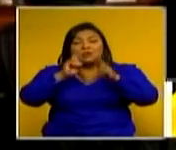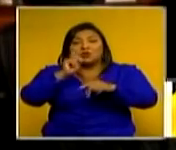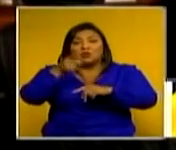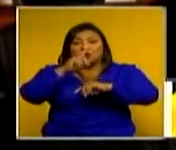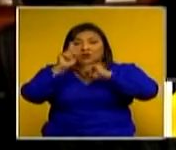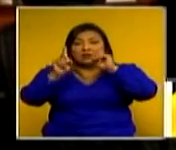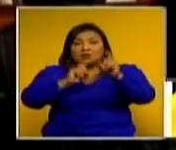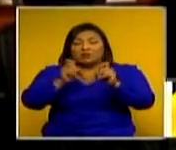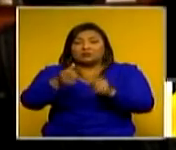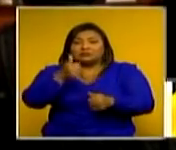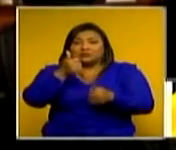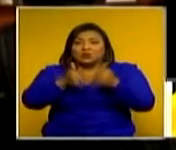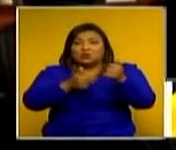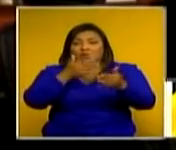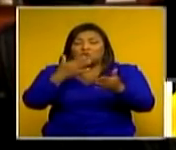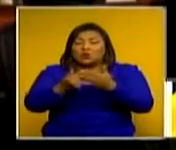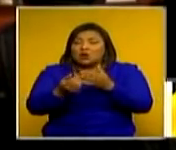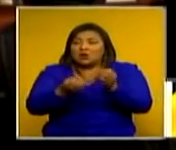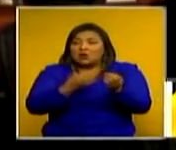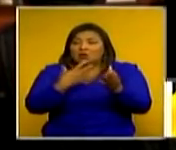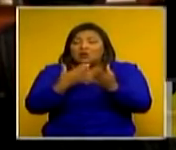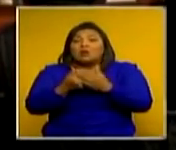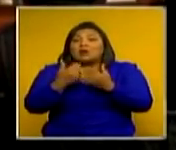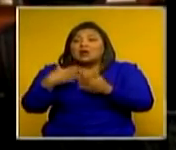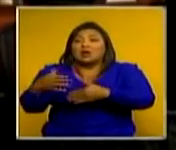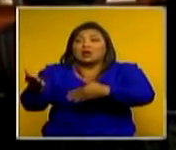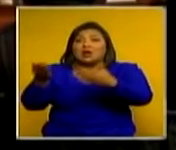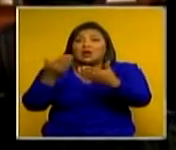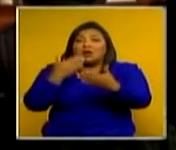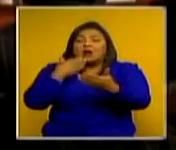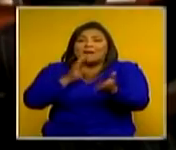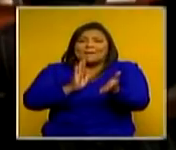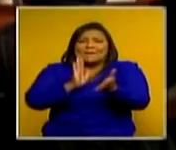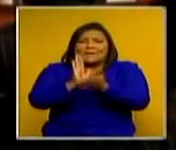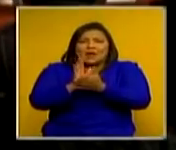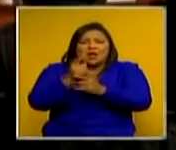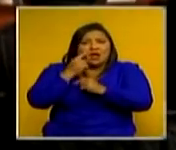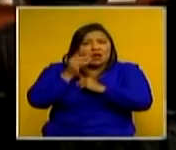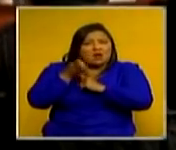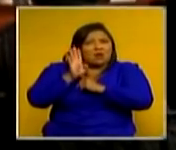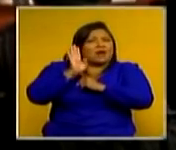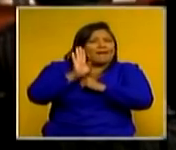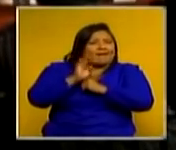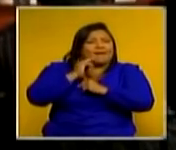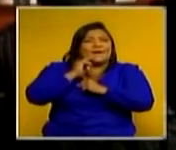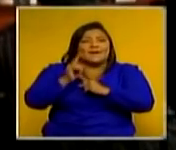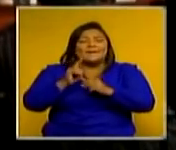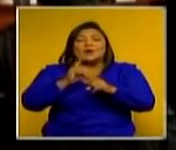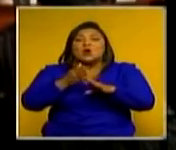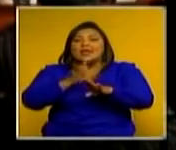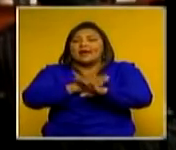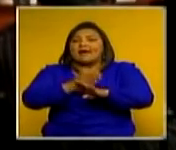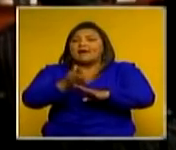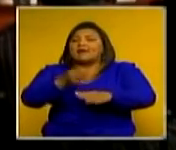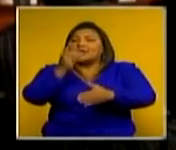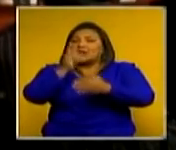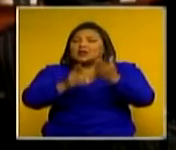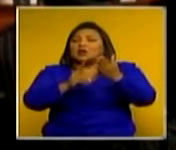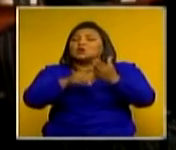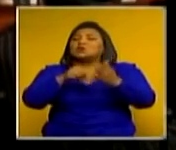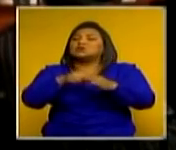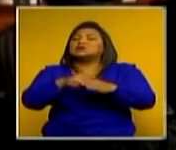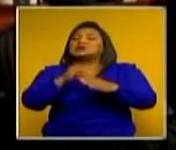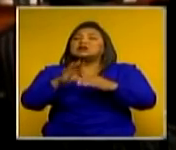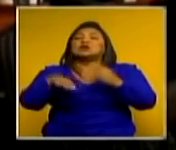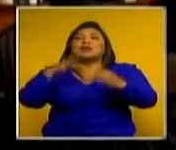preguntas en las cuales indicaba que había recibido amenazas de muerte pero ésta ya había sido denunciada en la república